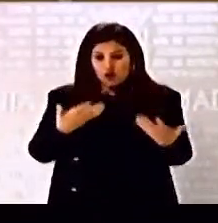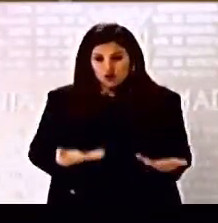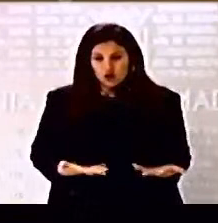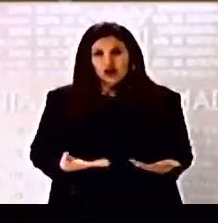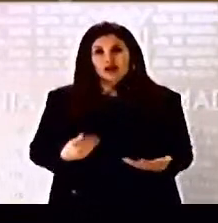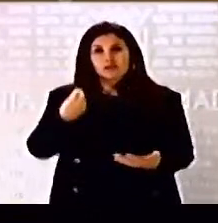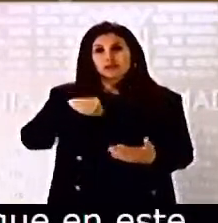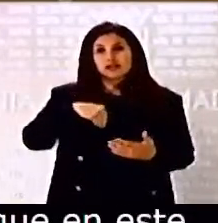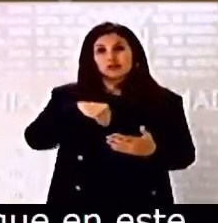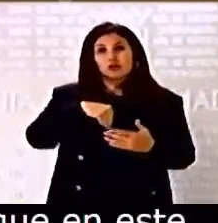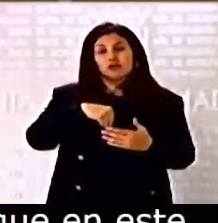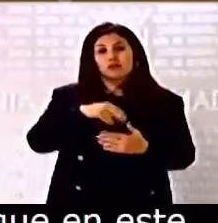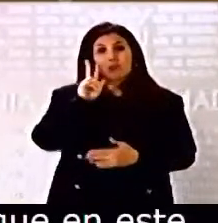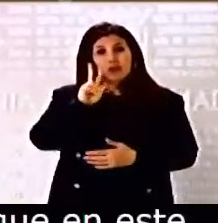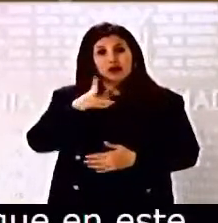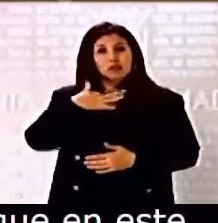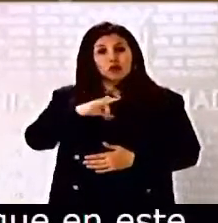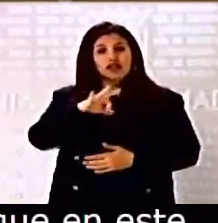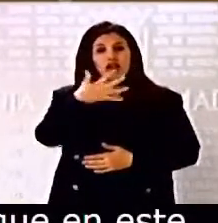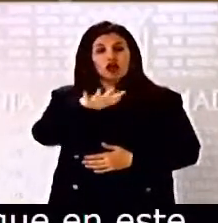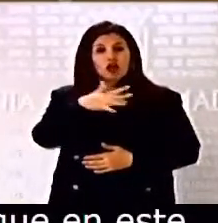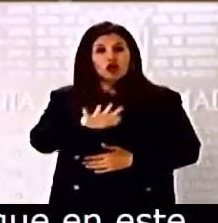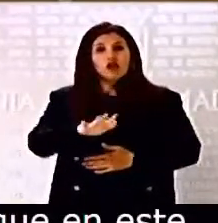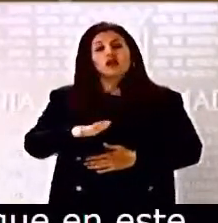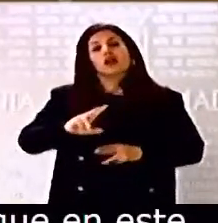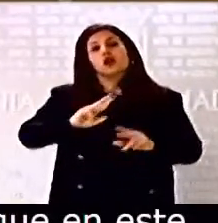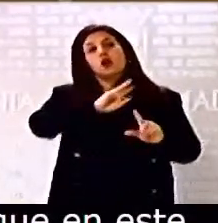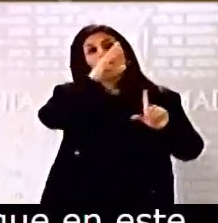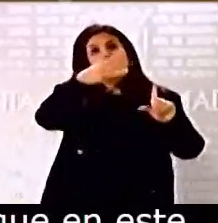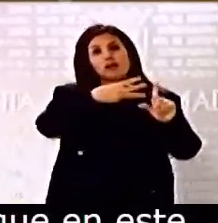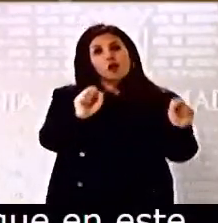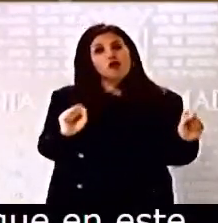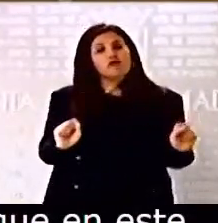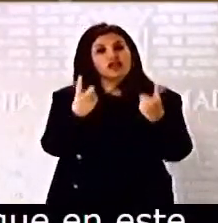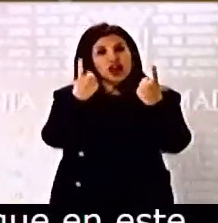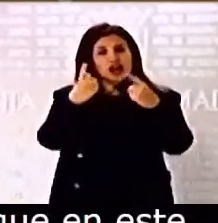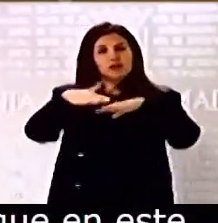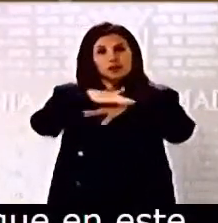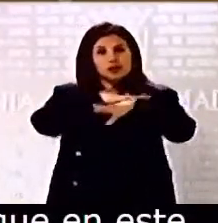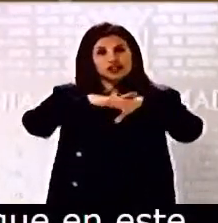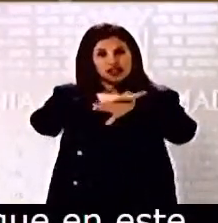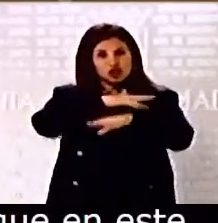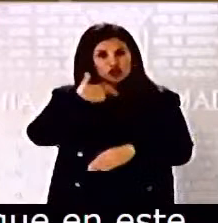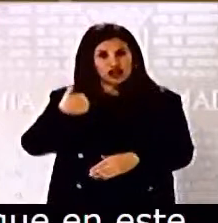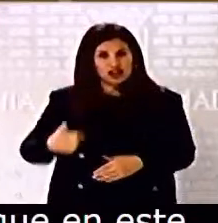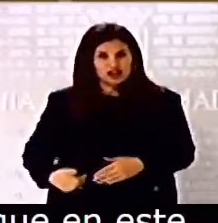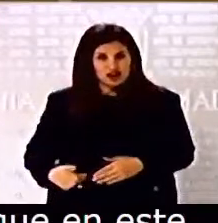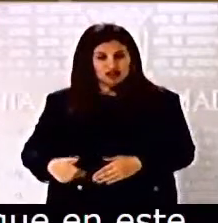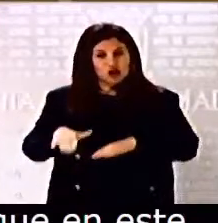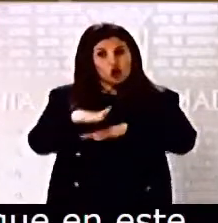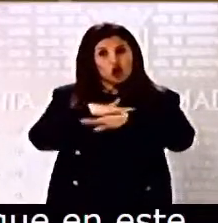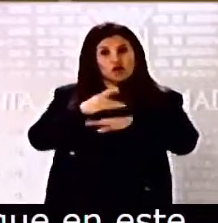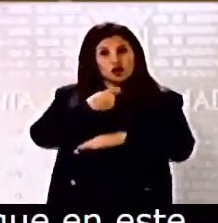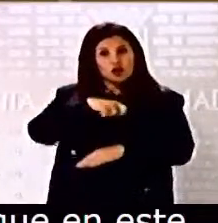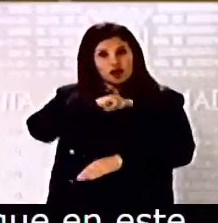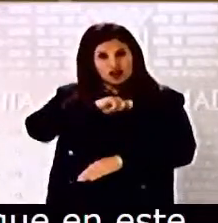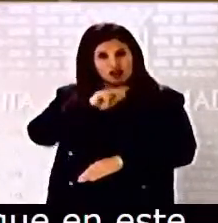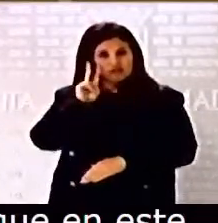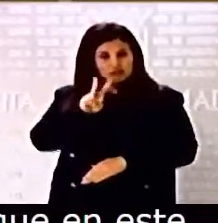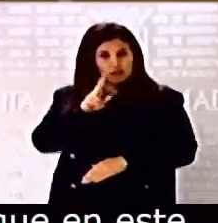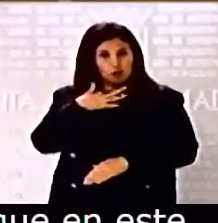la página oficial del Ministerio de Sanidad del Gobierno de España es que